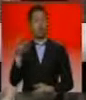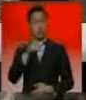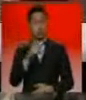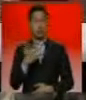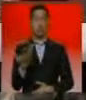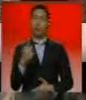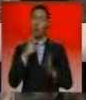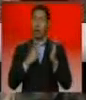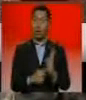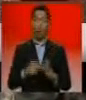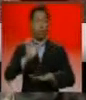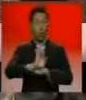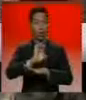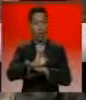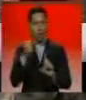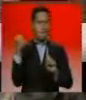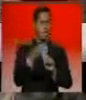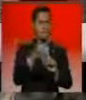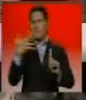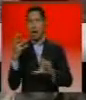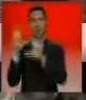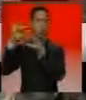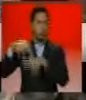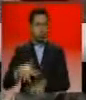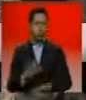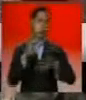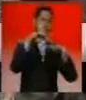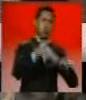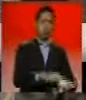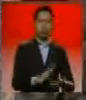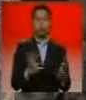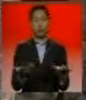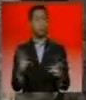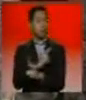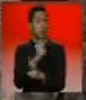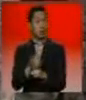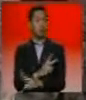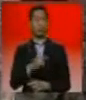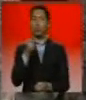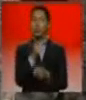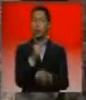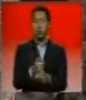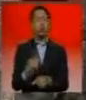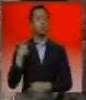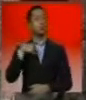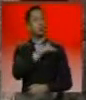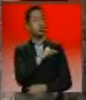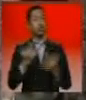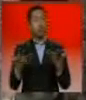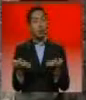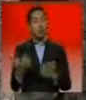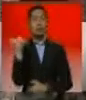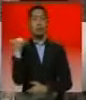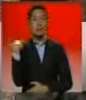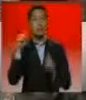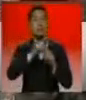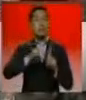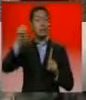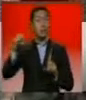tsunamis en nuestras comunidades. Para esto, lo que queremos es tener un sistema que nos